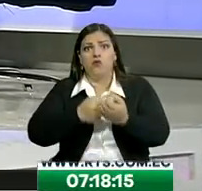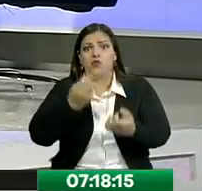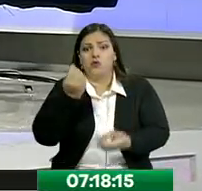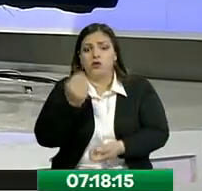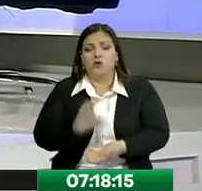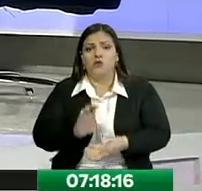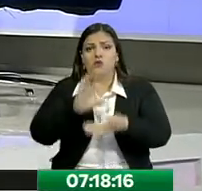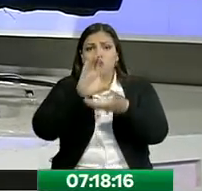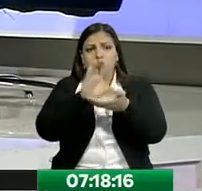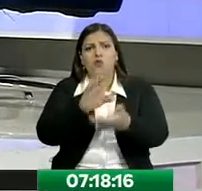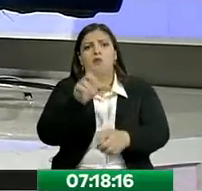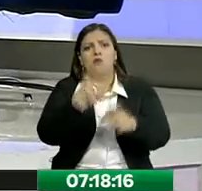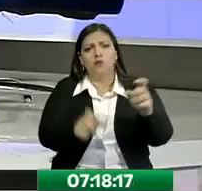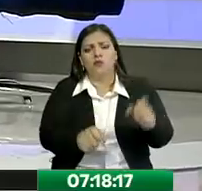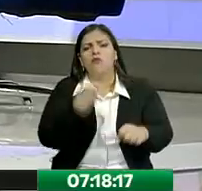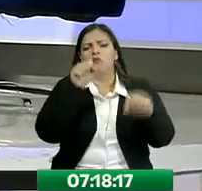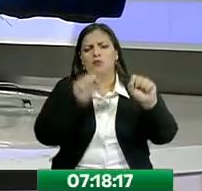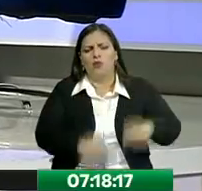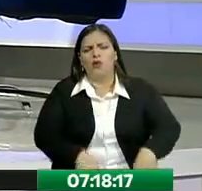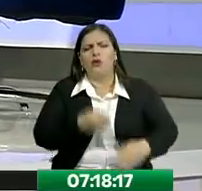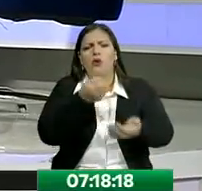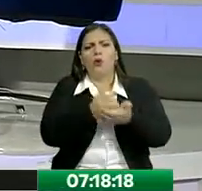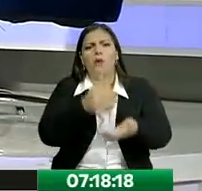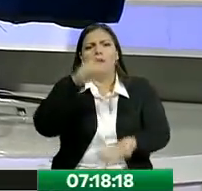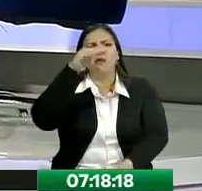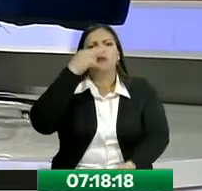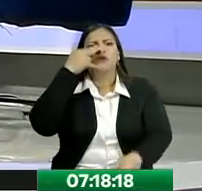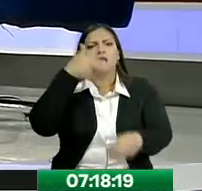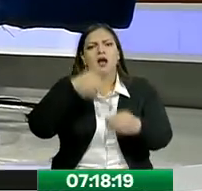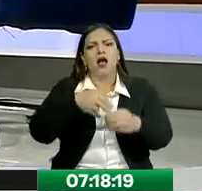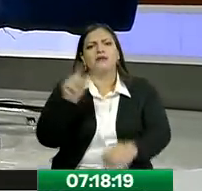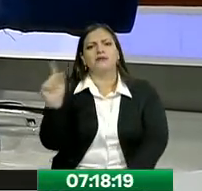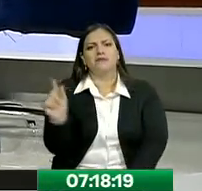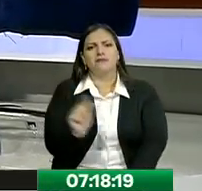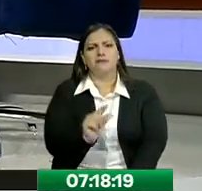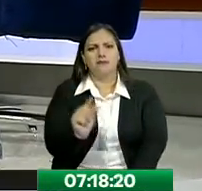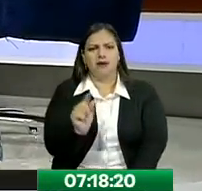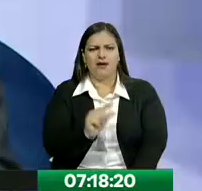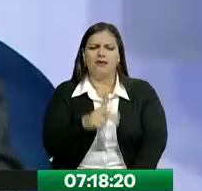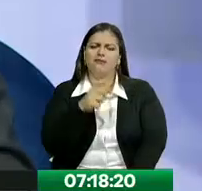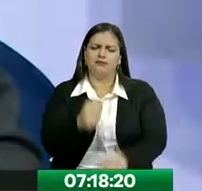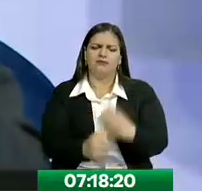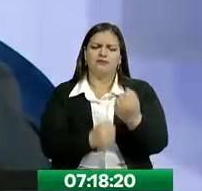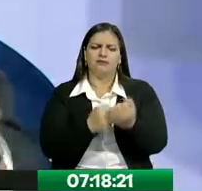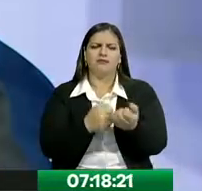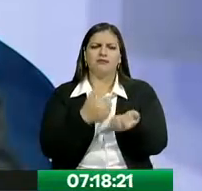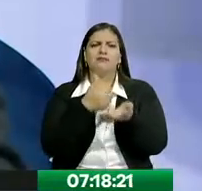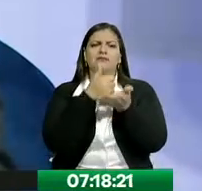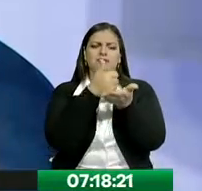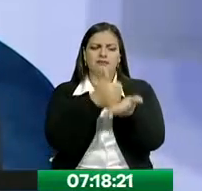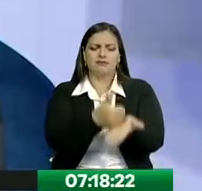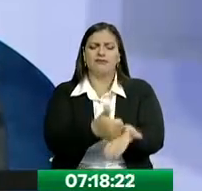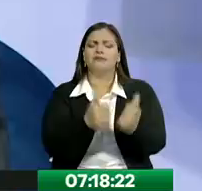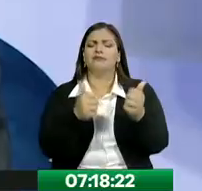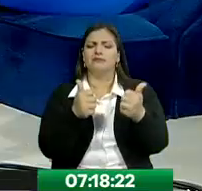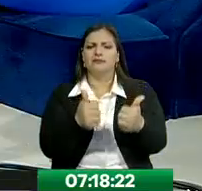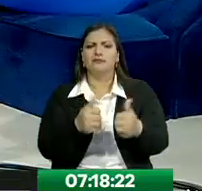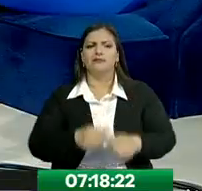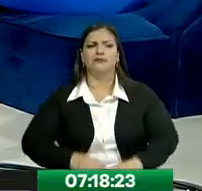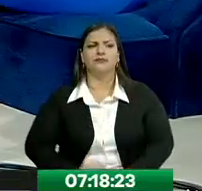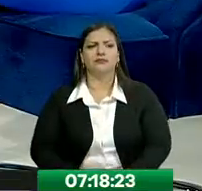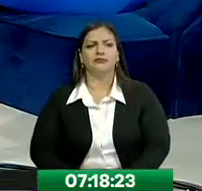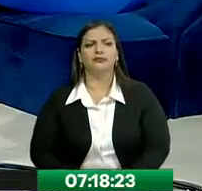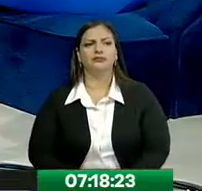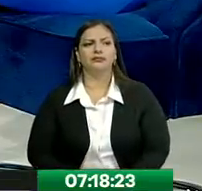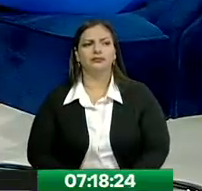saber que hay sectores productivos que hacen que esos subsidios sean muchísimo más beneficiosos para el Ecuador. No en vano,